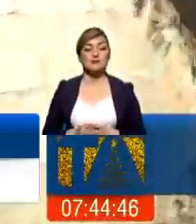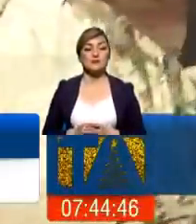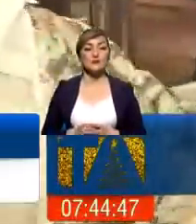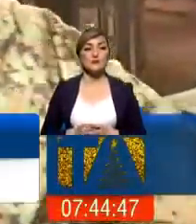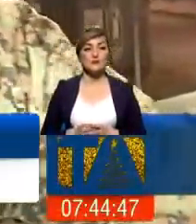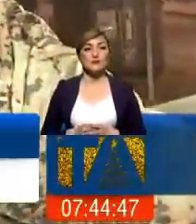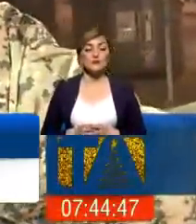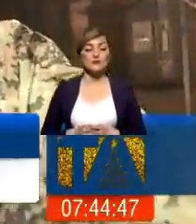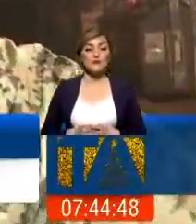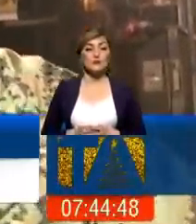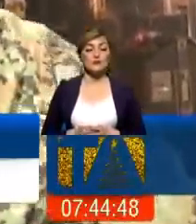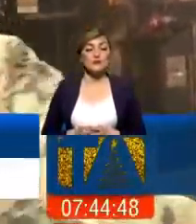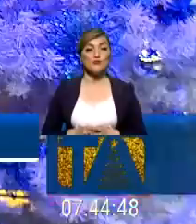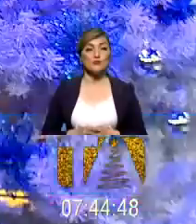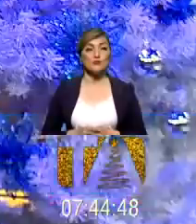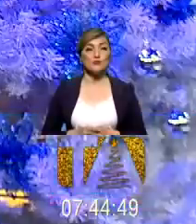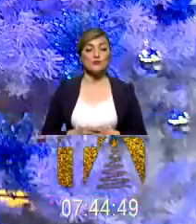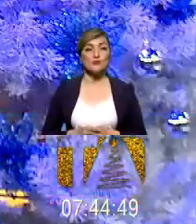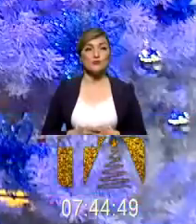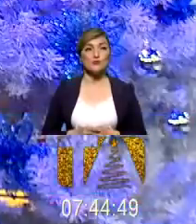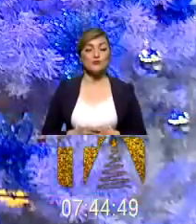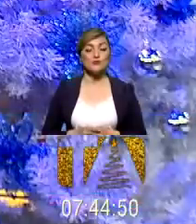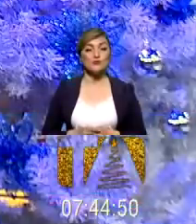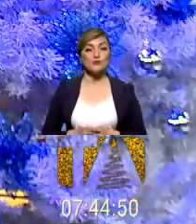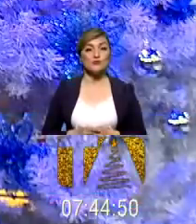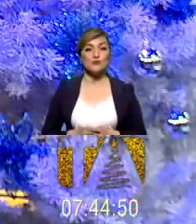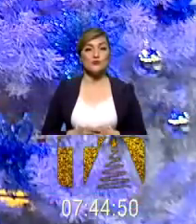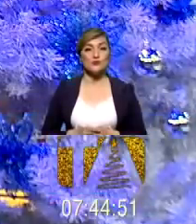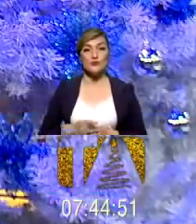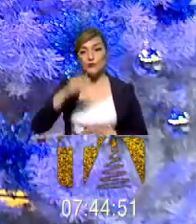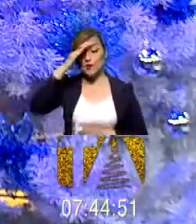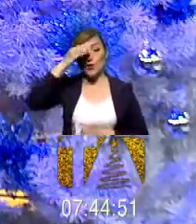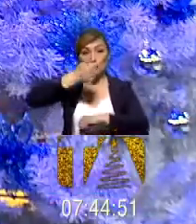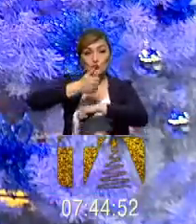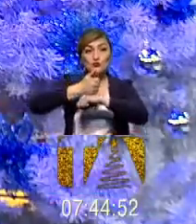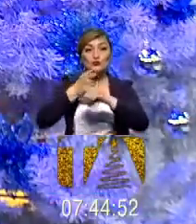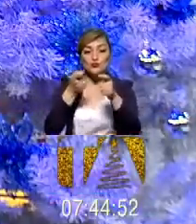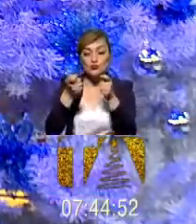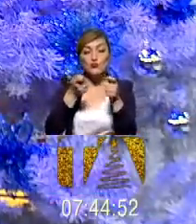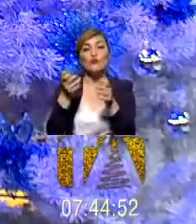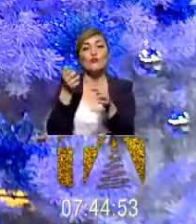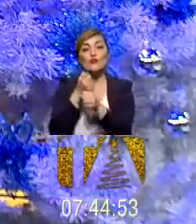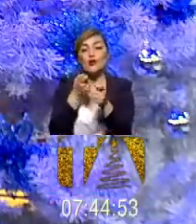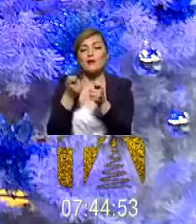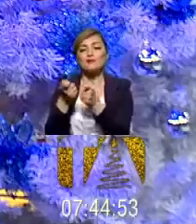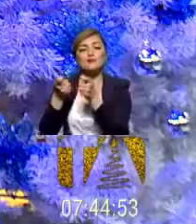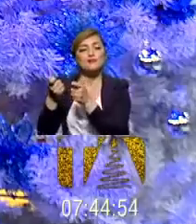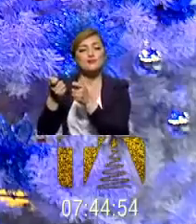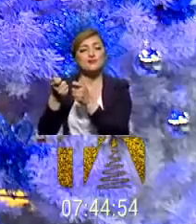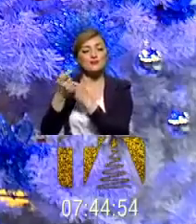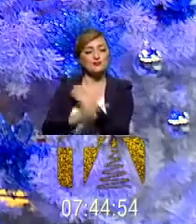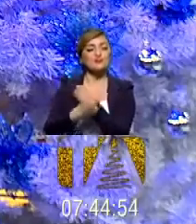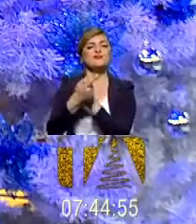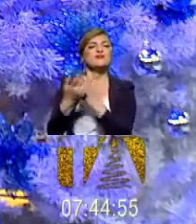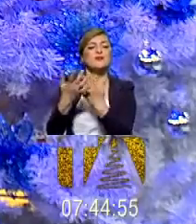En Quito, Carla Cerón, 24 horas. La Fuerza Pública y las autoridades de control realizan operativos durante el toque de queda